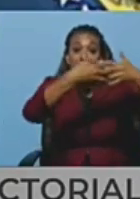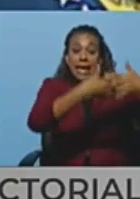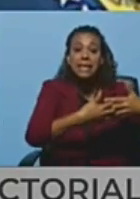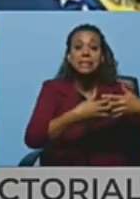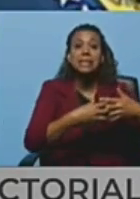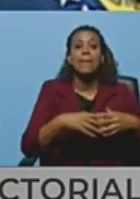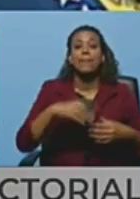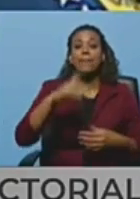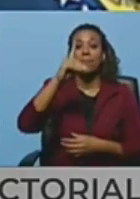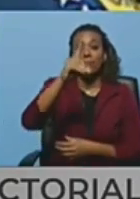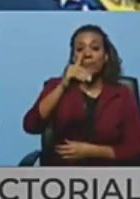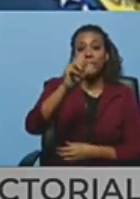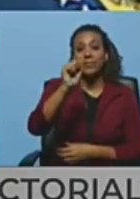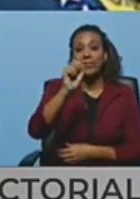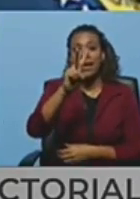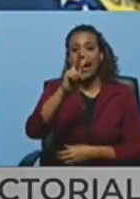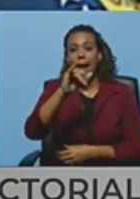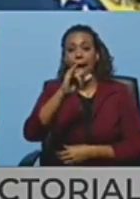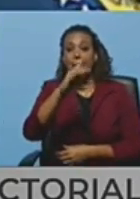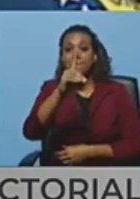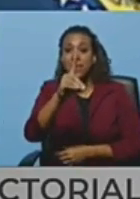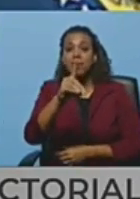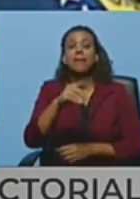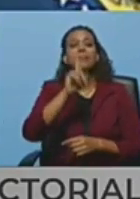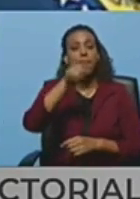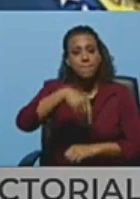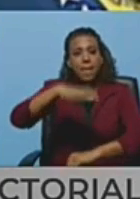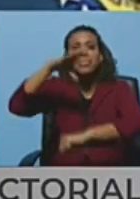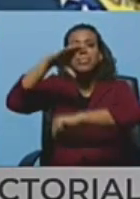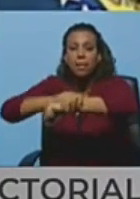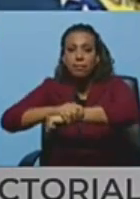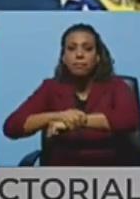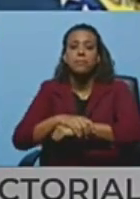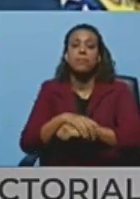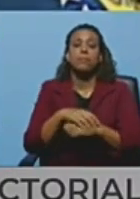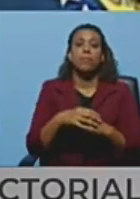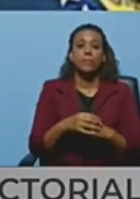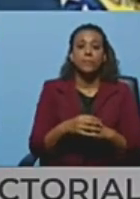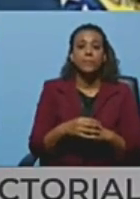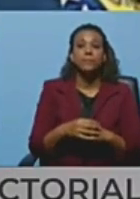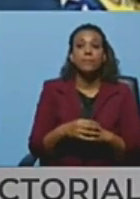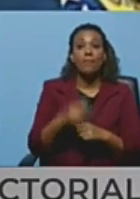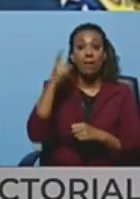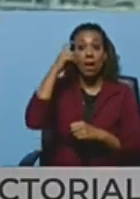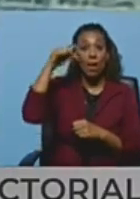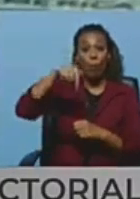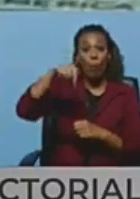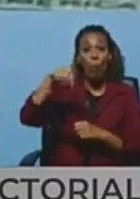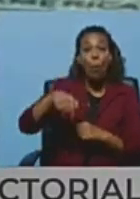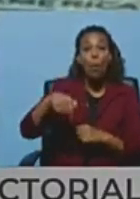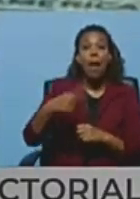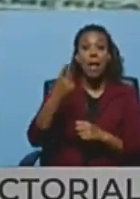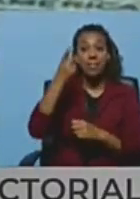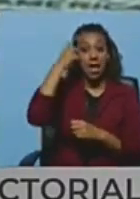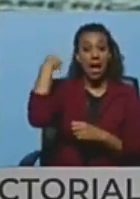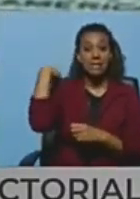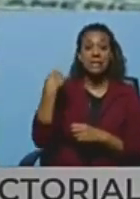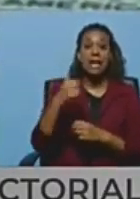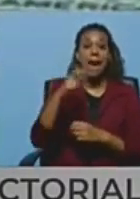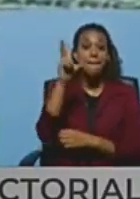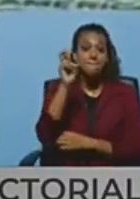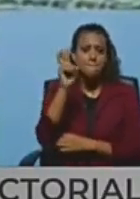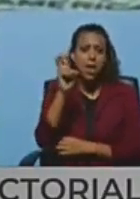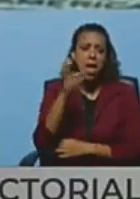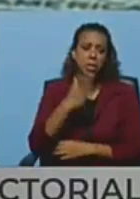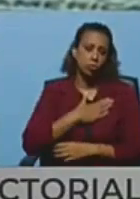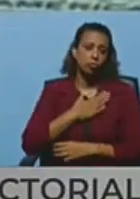David. David Estrella también está detenido. Hoy, en el día de ayer,